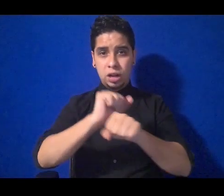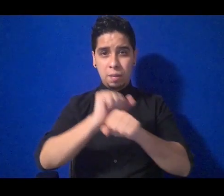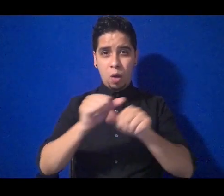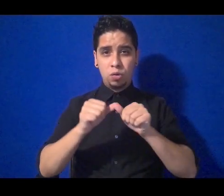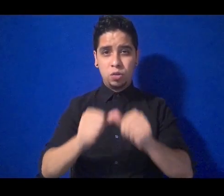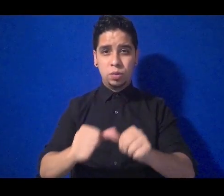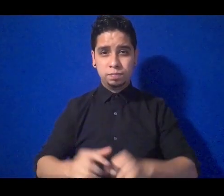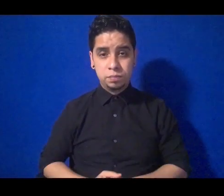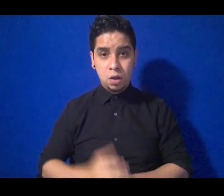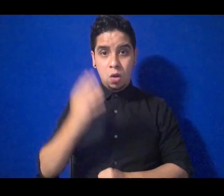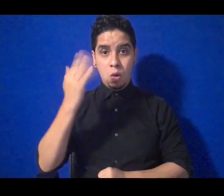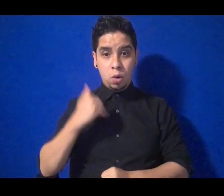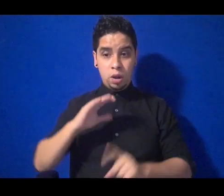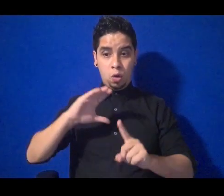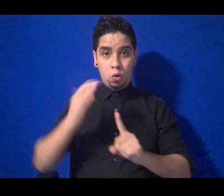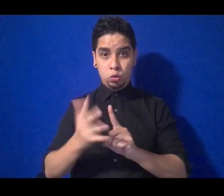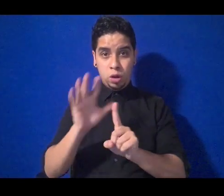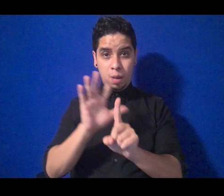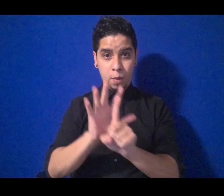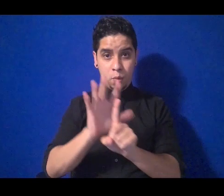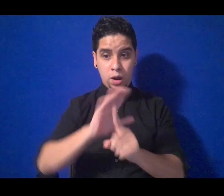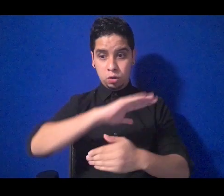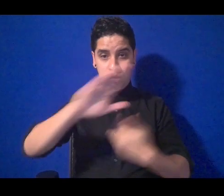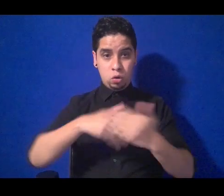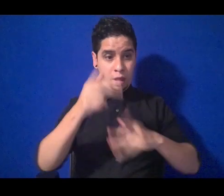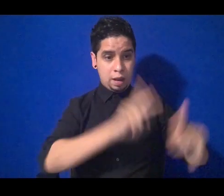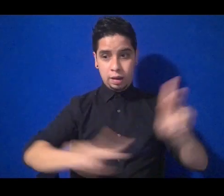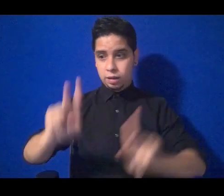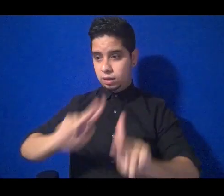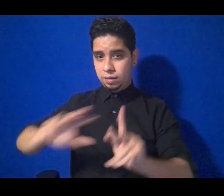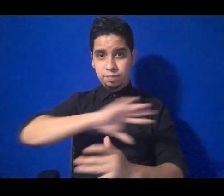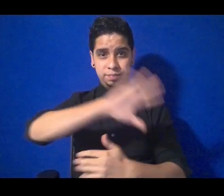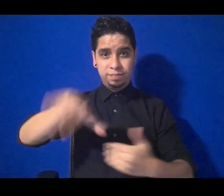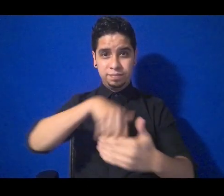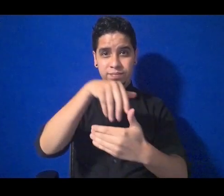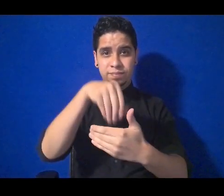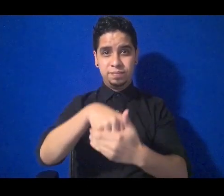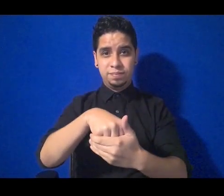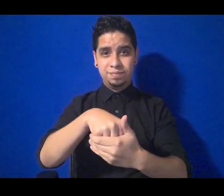nuestro trabajo. Porque cultura popular somos todos.